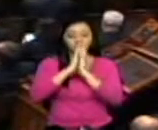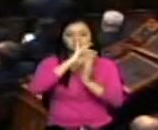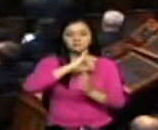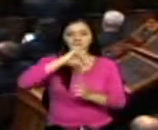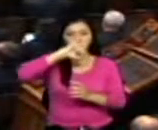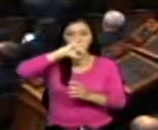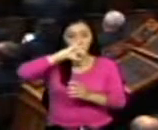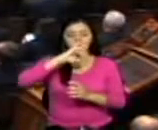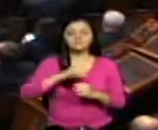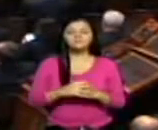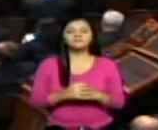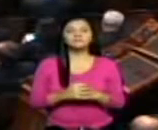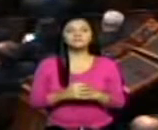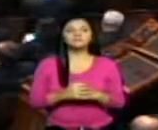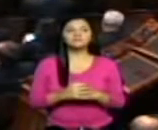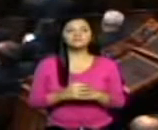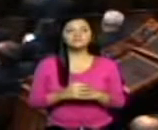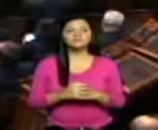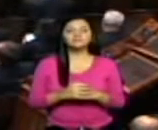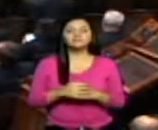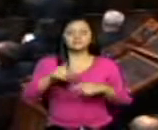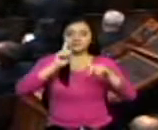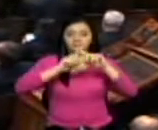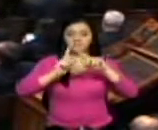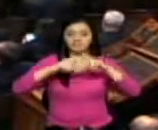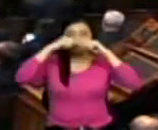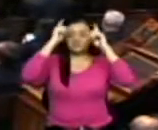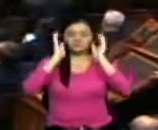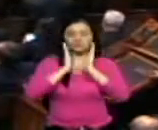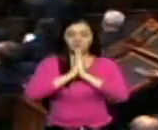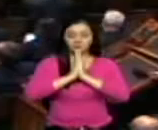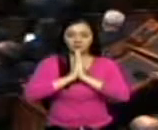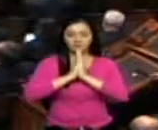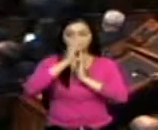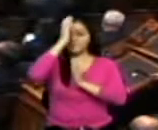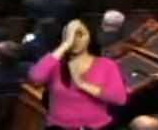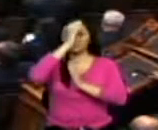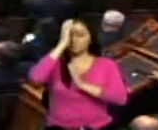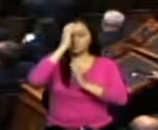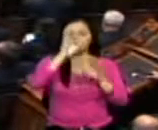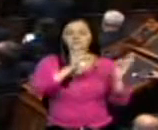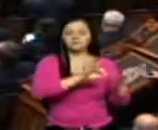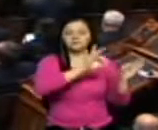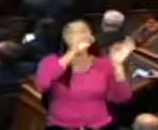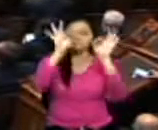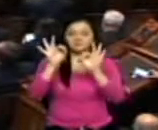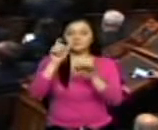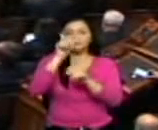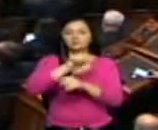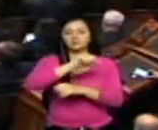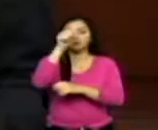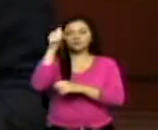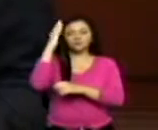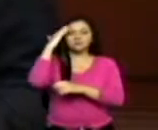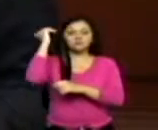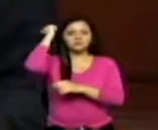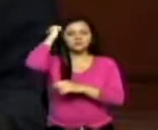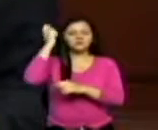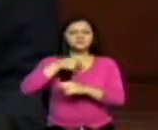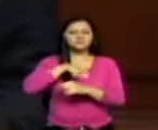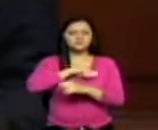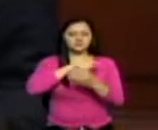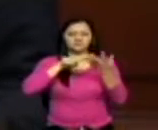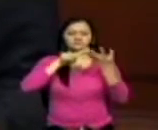Iglesia Metropolitana, prelados de los conventos religiosos, títulos de Castilla y varios vecinos de esta